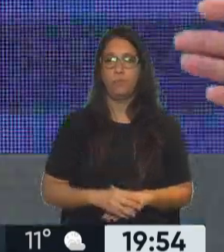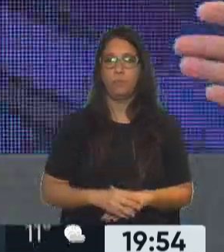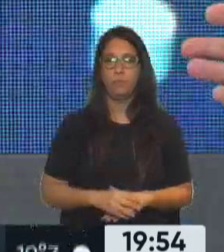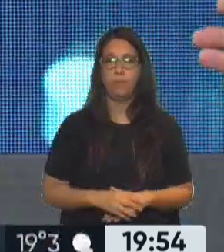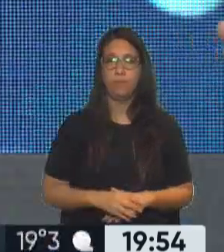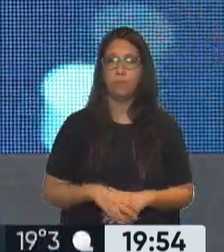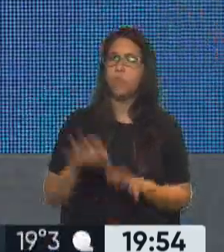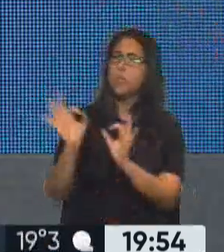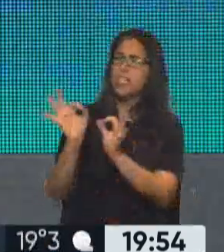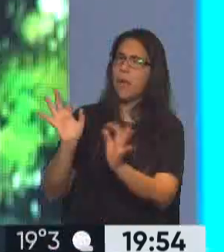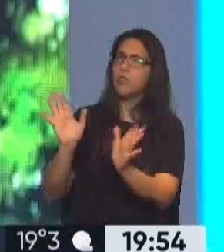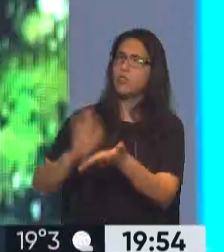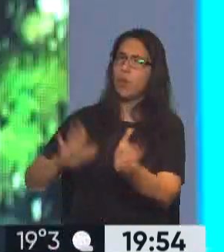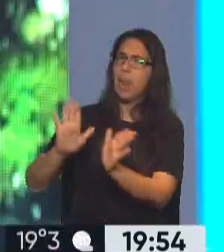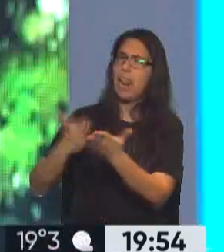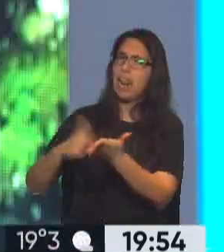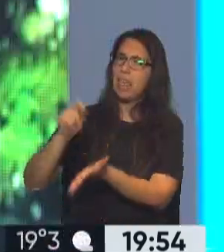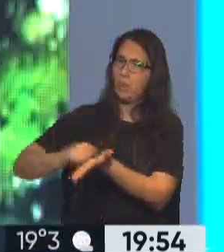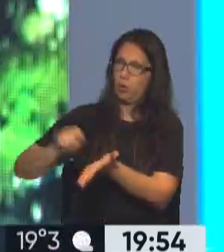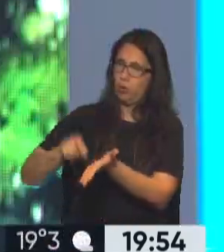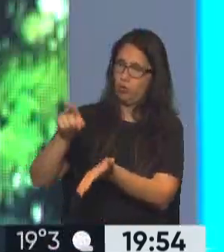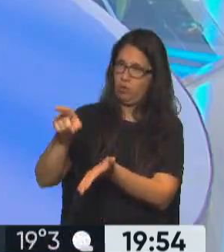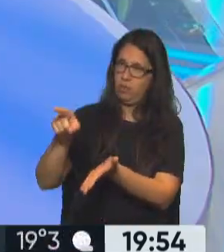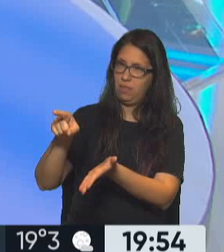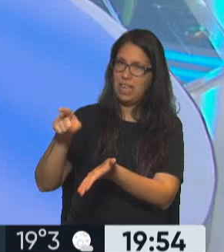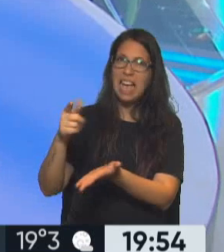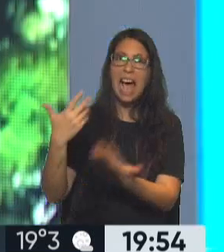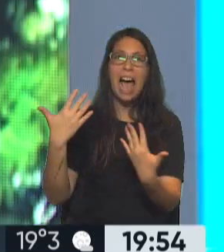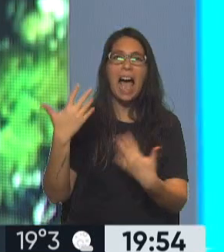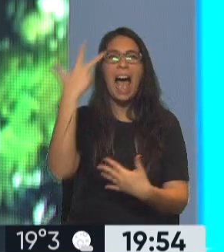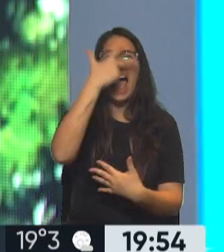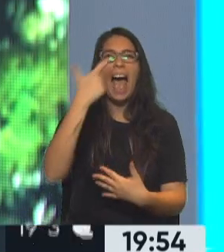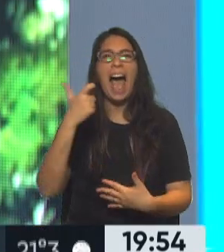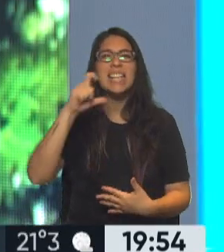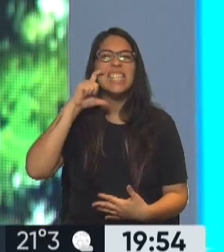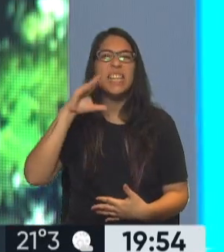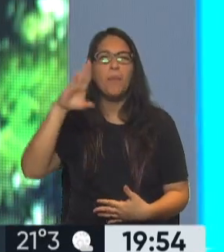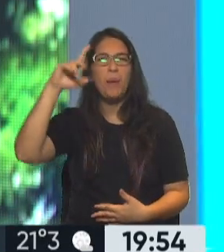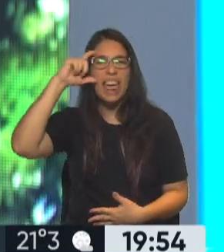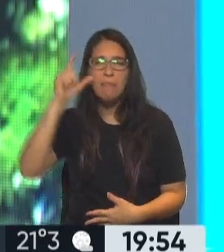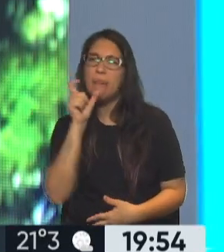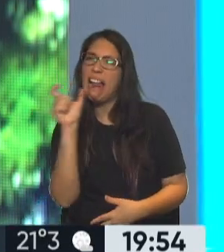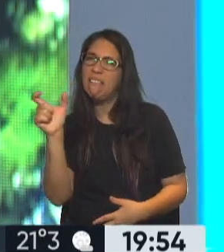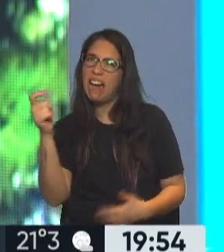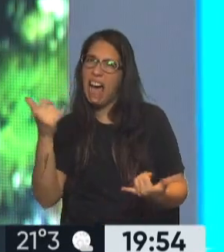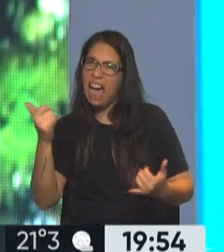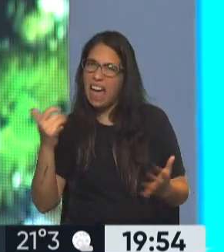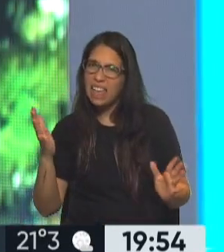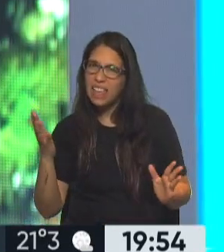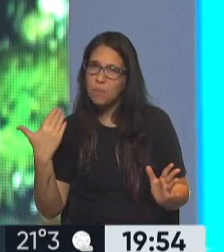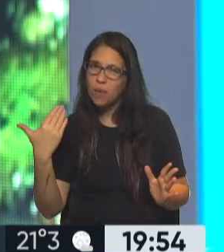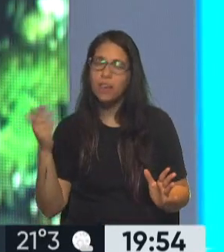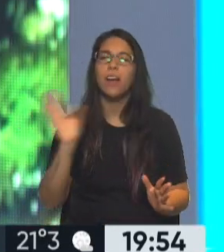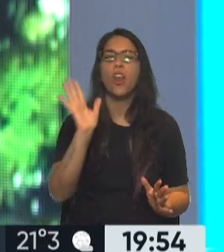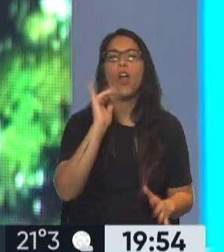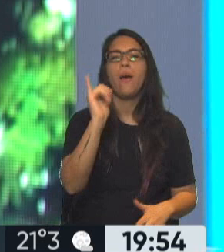Usted sabe mucho de literatura. Sí. ¿Es asible? No existe la palabra asible. No le vamos a pedir a Melconian